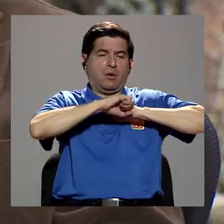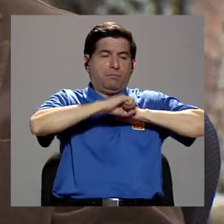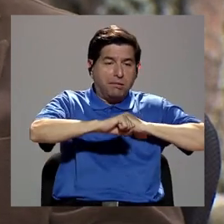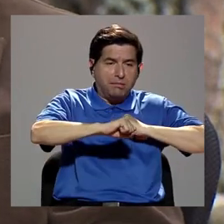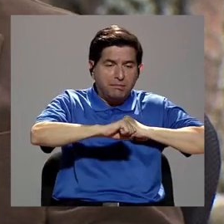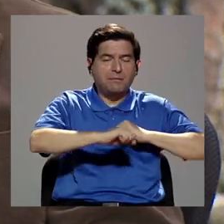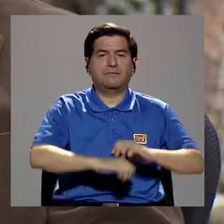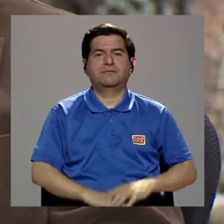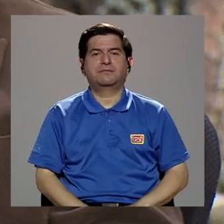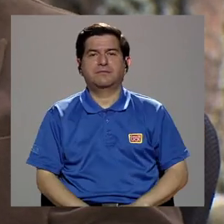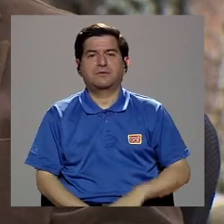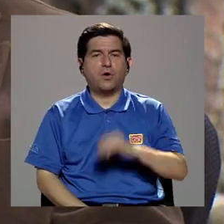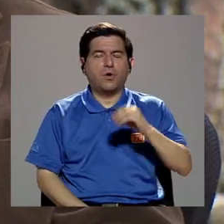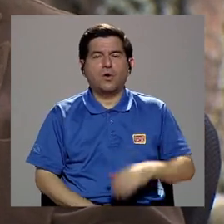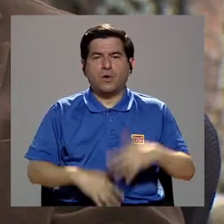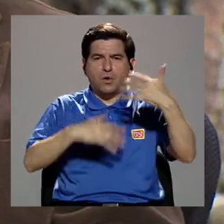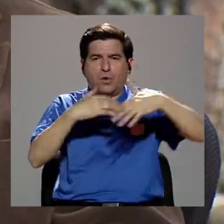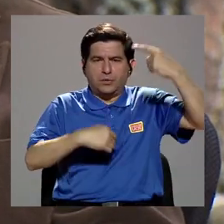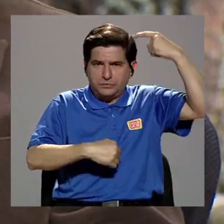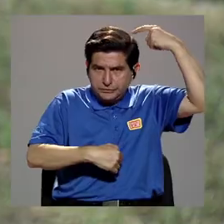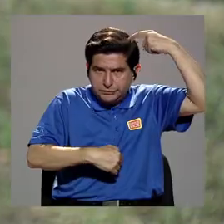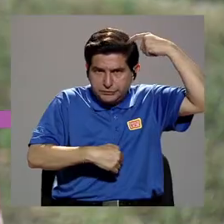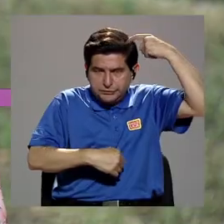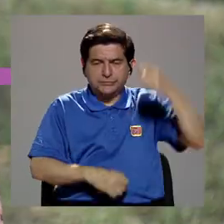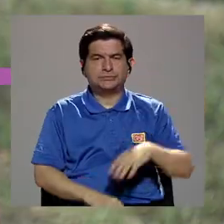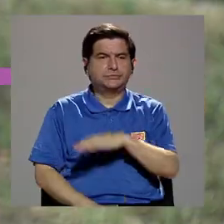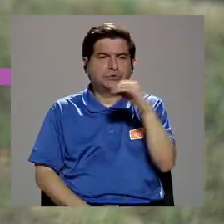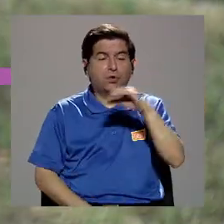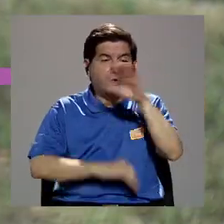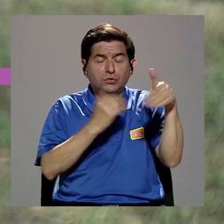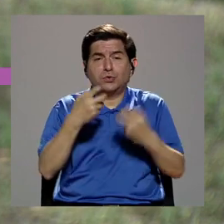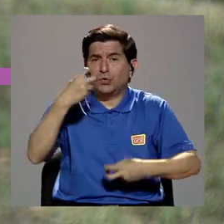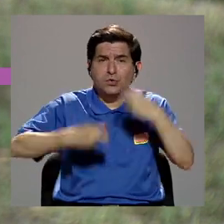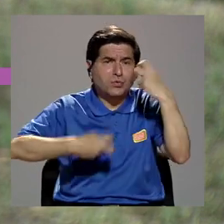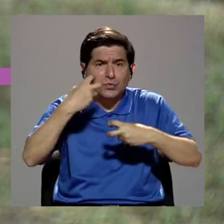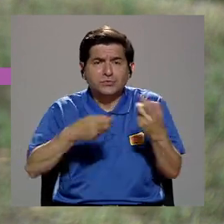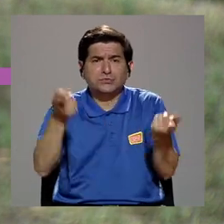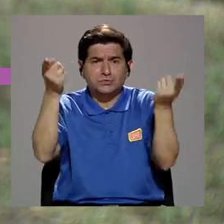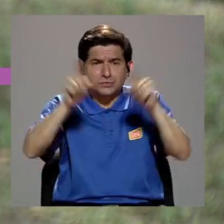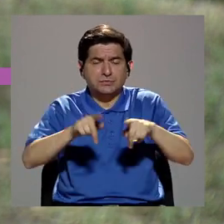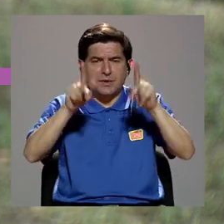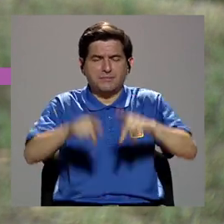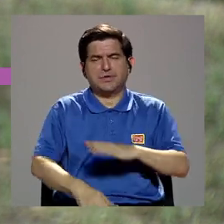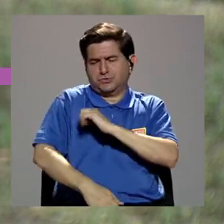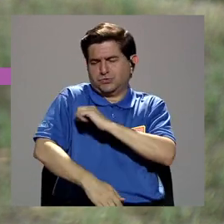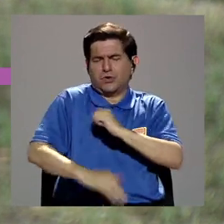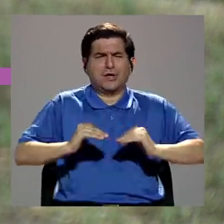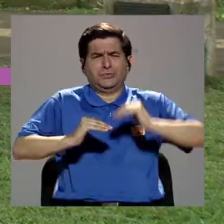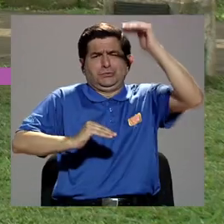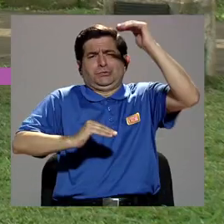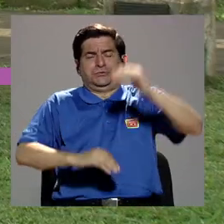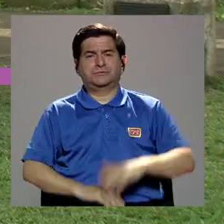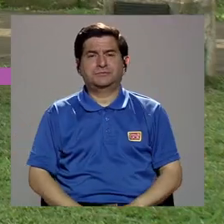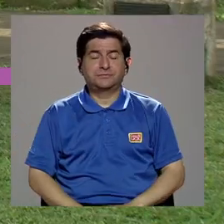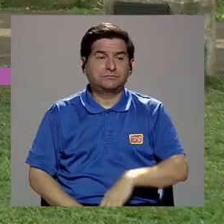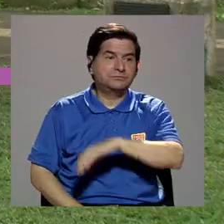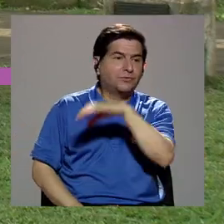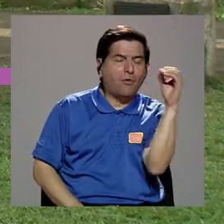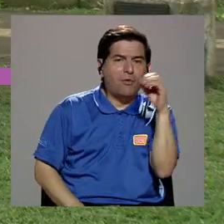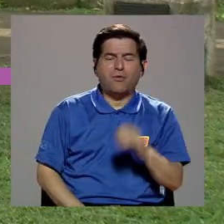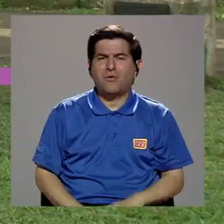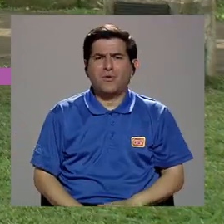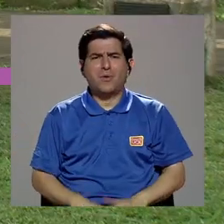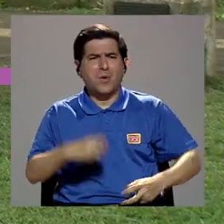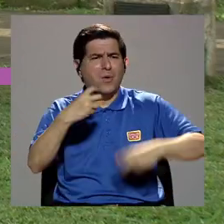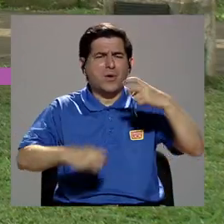del infarto, el tema de los derrames cerebrales, el tema de todas las complicaciones que tienen los que son hipertensos, el tema